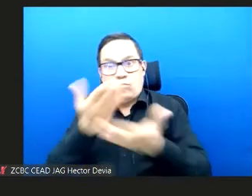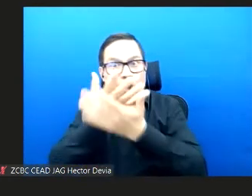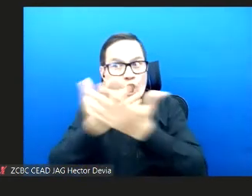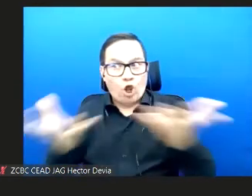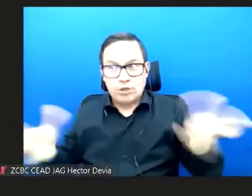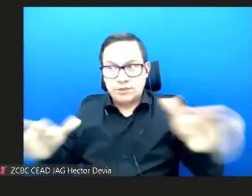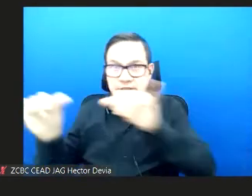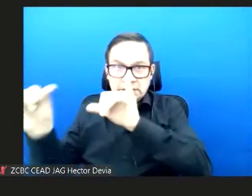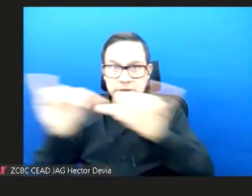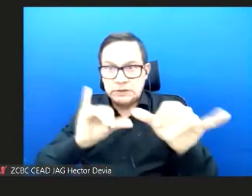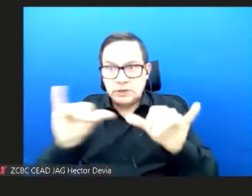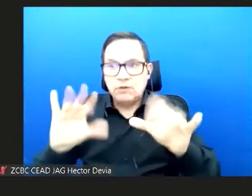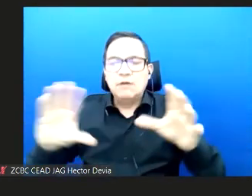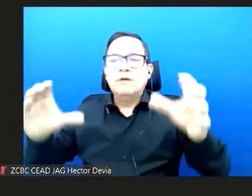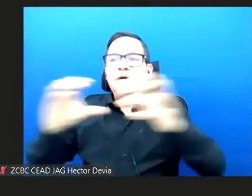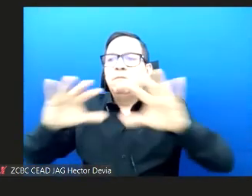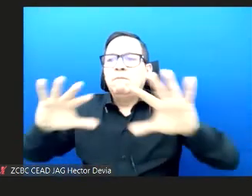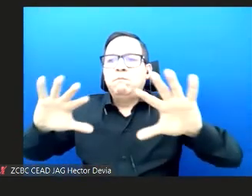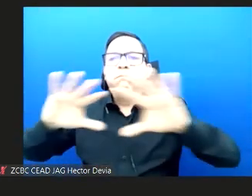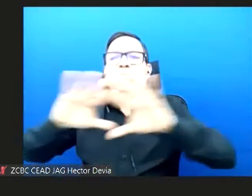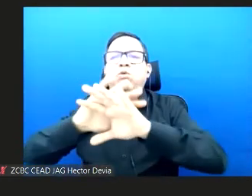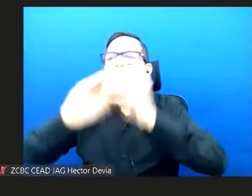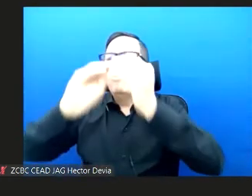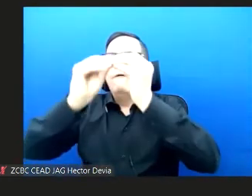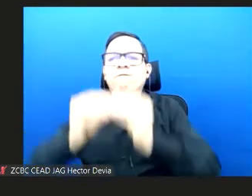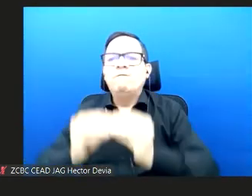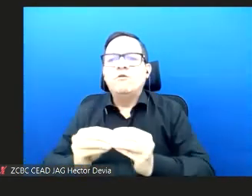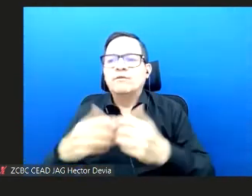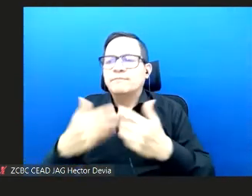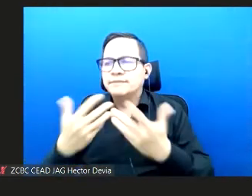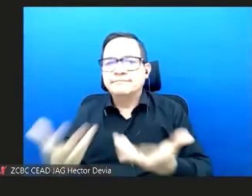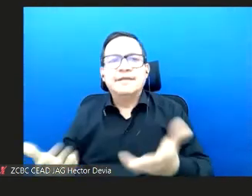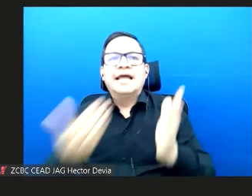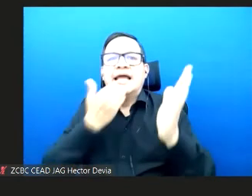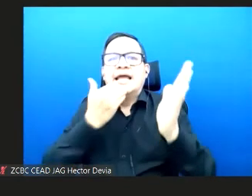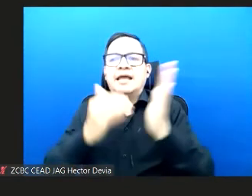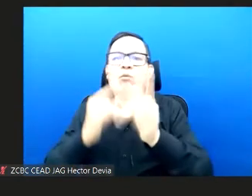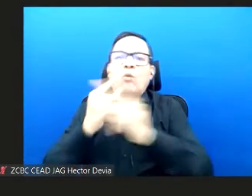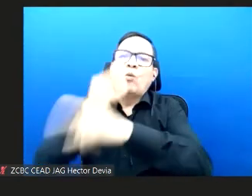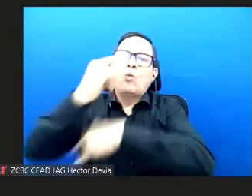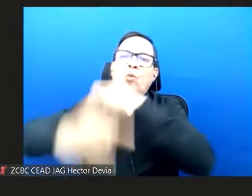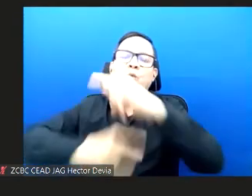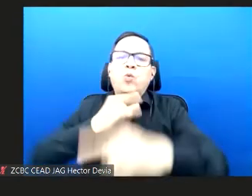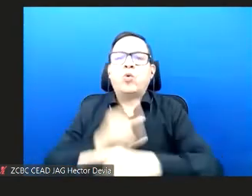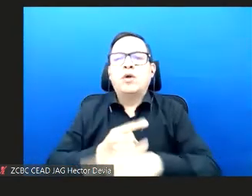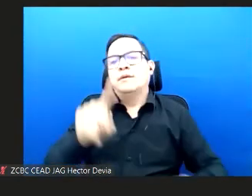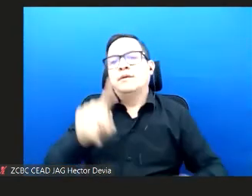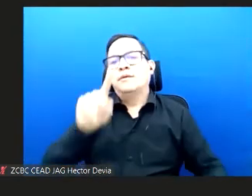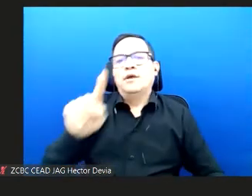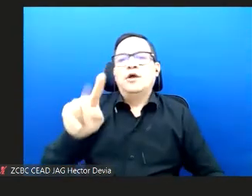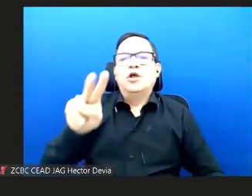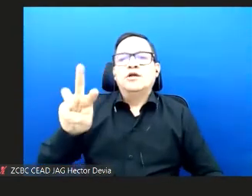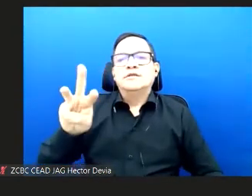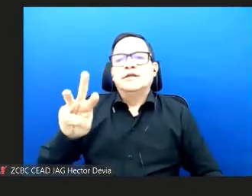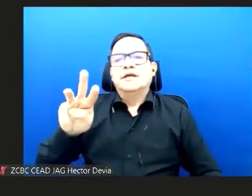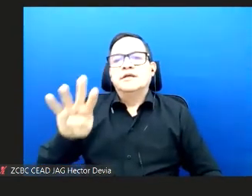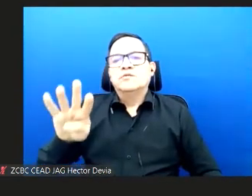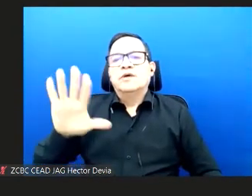la intersección se representa de la siguiente forma. Entonces tenemos el universo 1, 2, 3, 4, 5, 6, 7, 8,